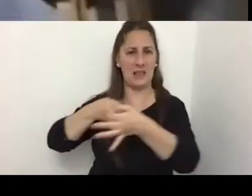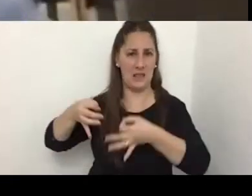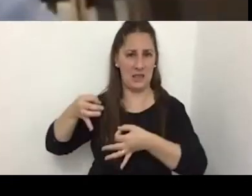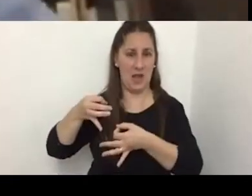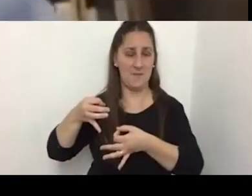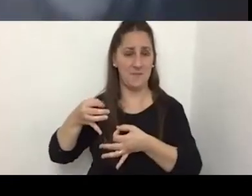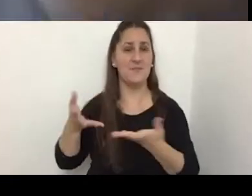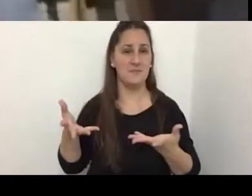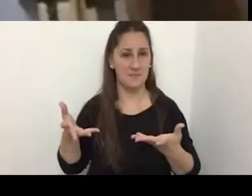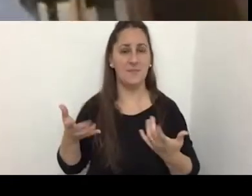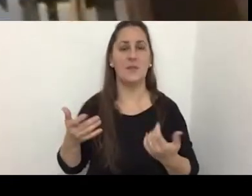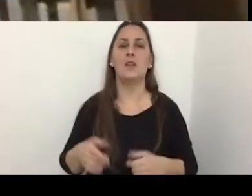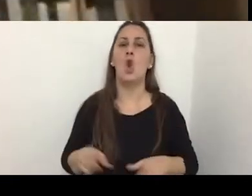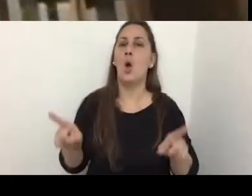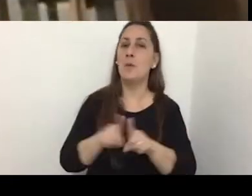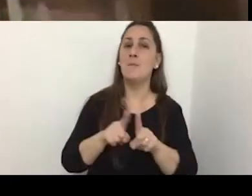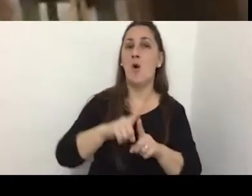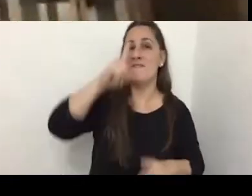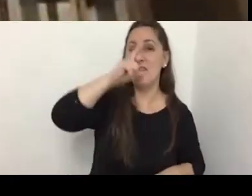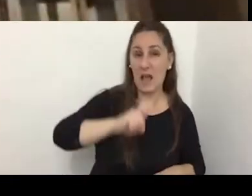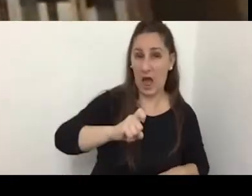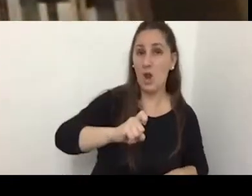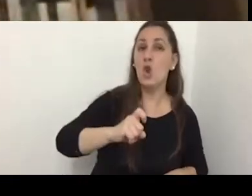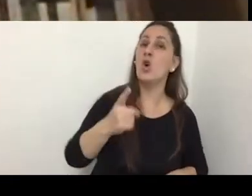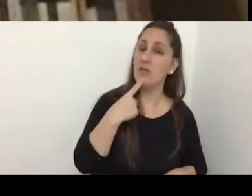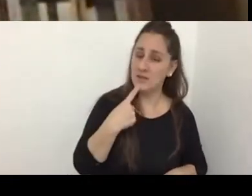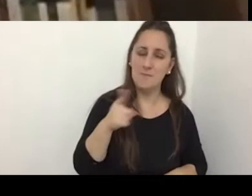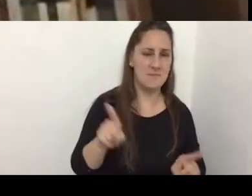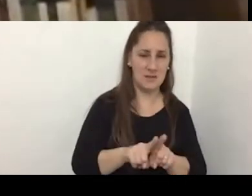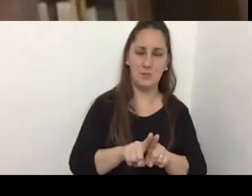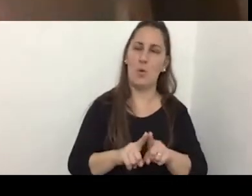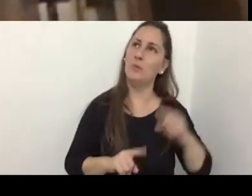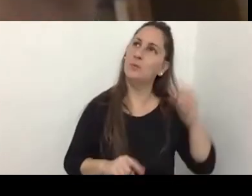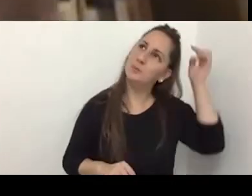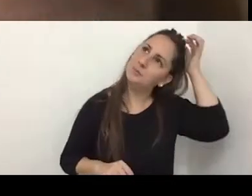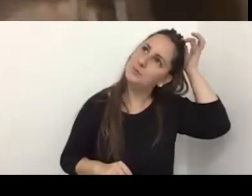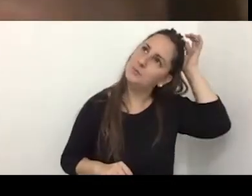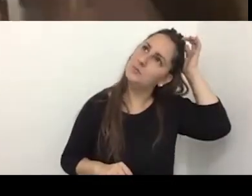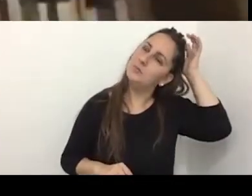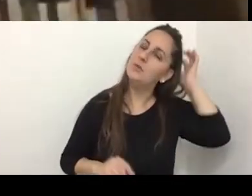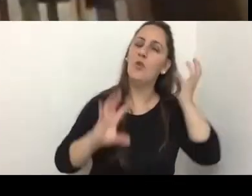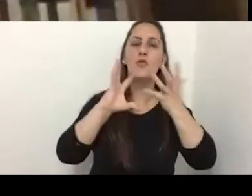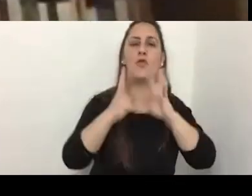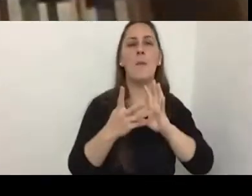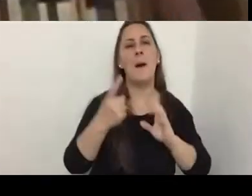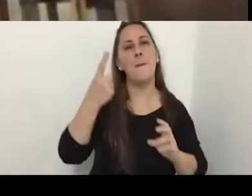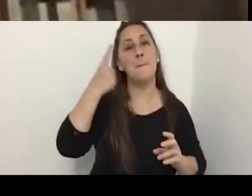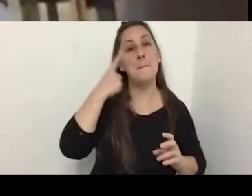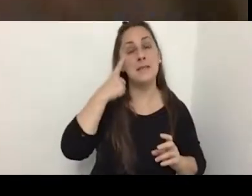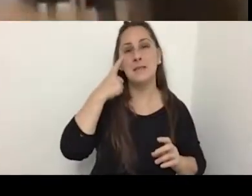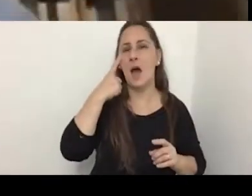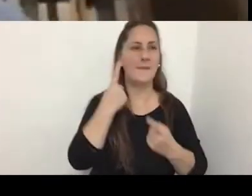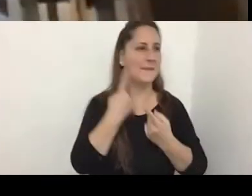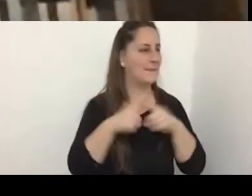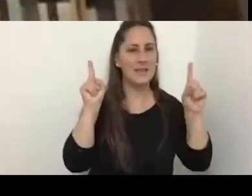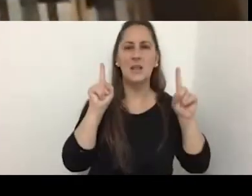Que es lo mismo que decía Belgrano. Belgrano tenía una visión ecléctica. ¿Por qué? Porque